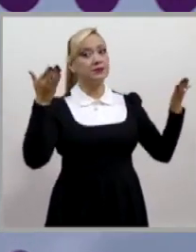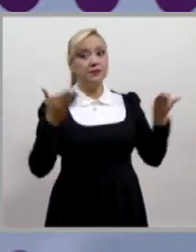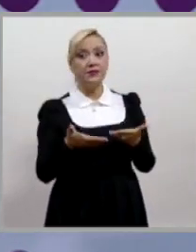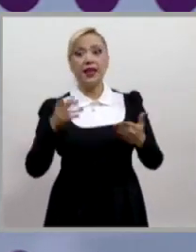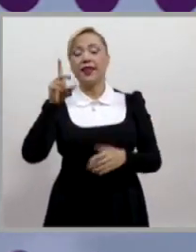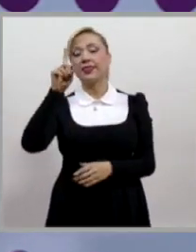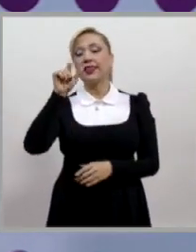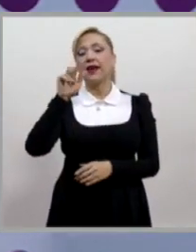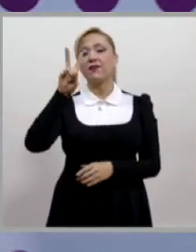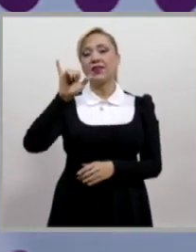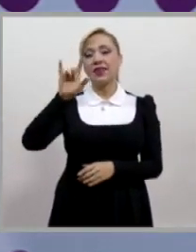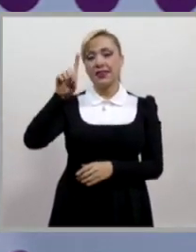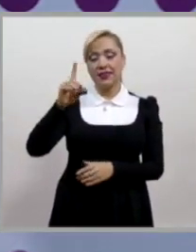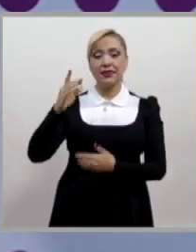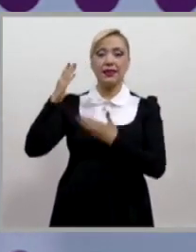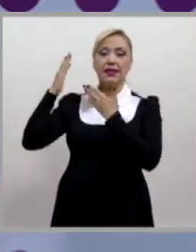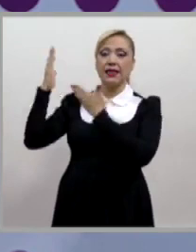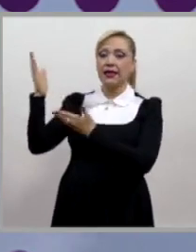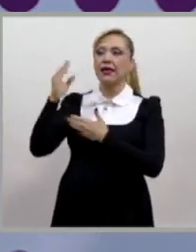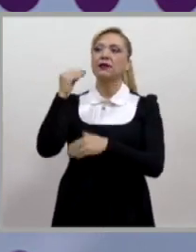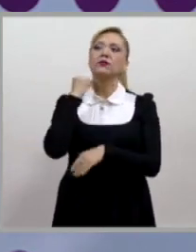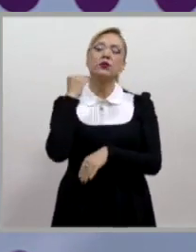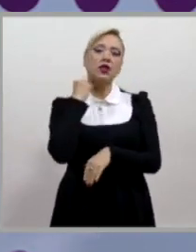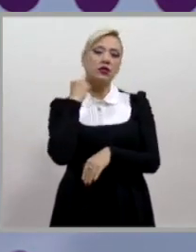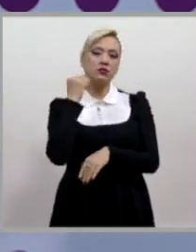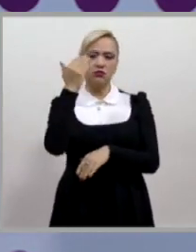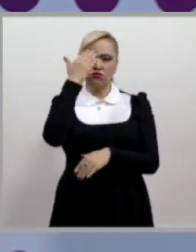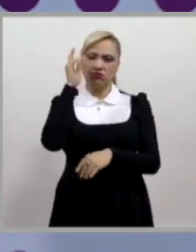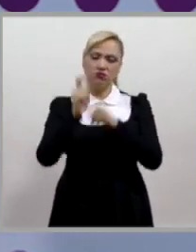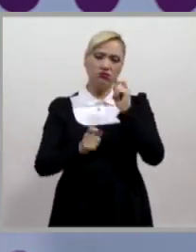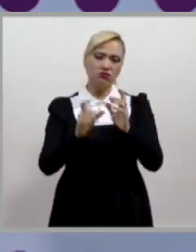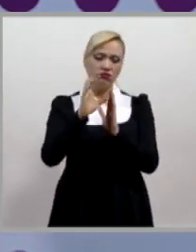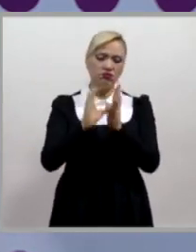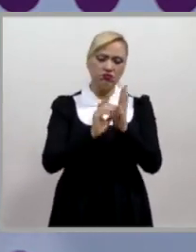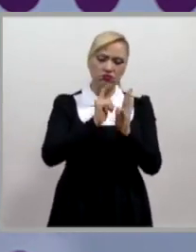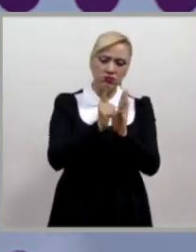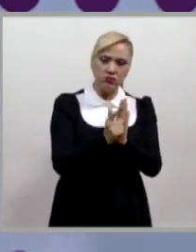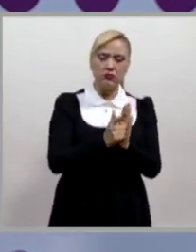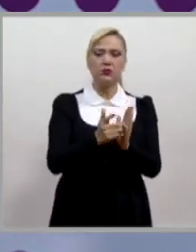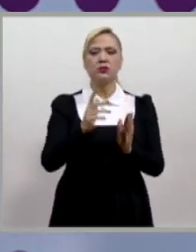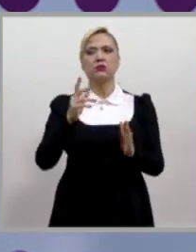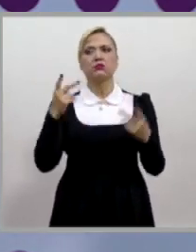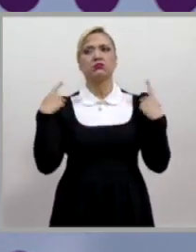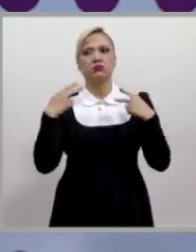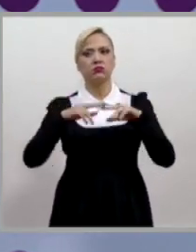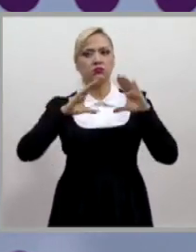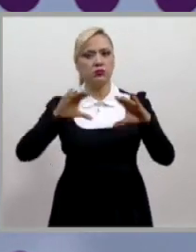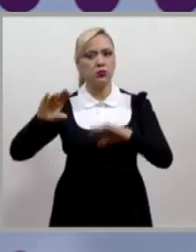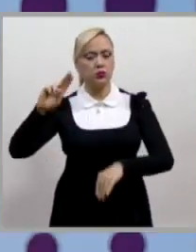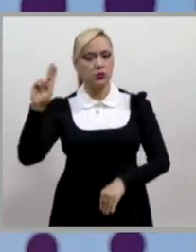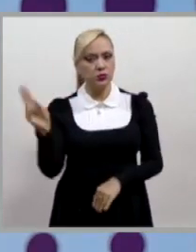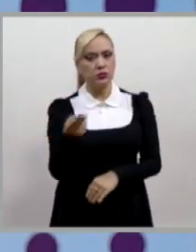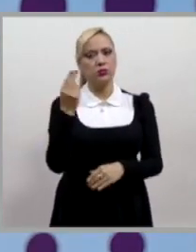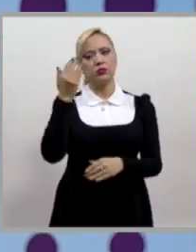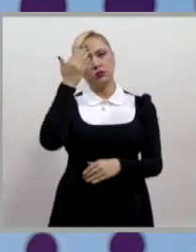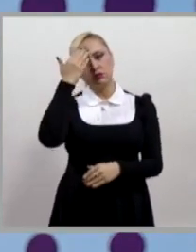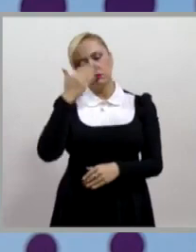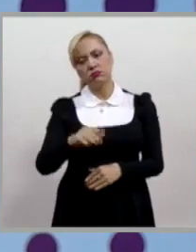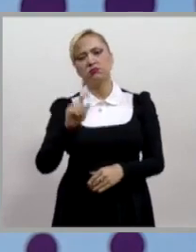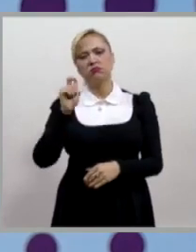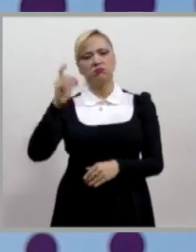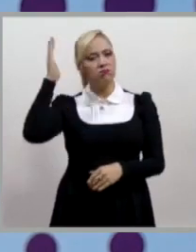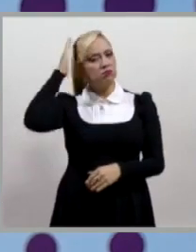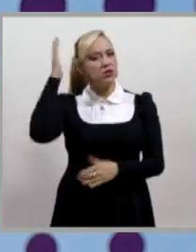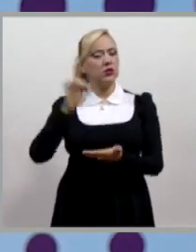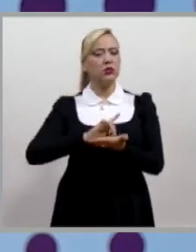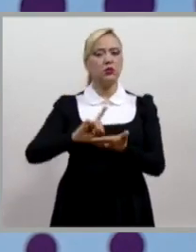David Bone de la Garza, quien es abogado constitucionalista y profesor universitario. Cuenta con diplomados y estudios en política, administración, liderazgo y derechos